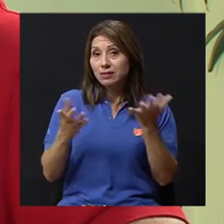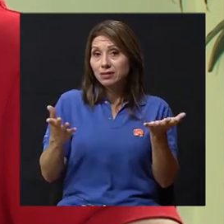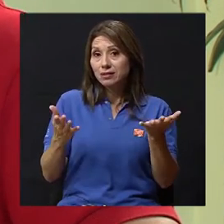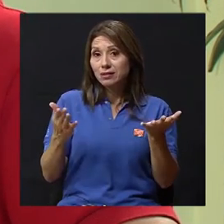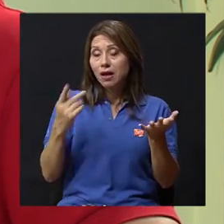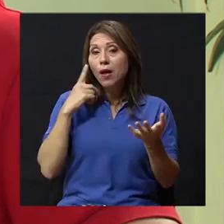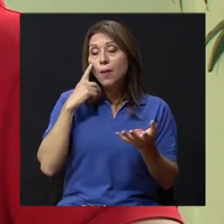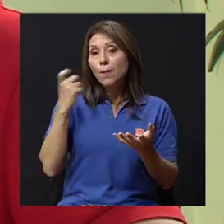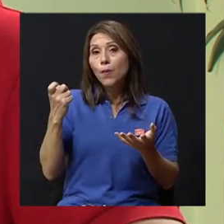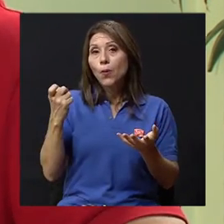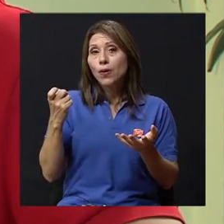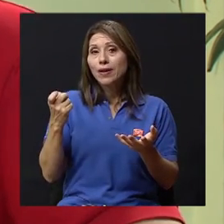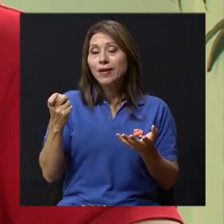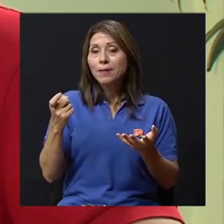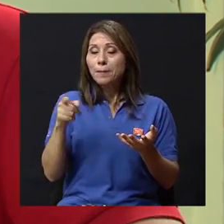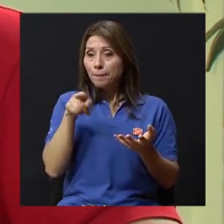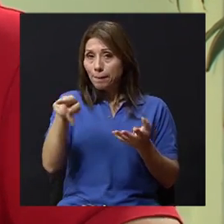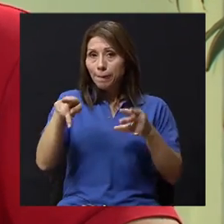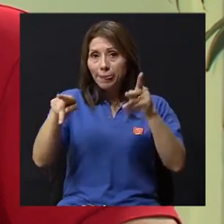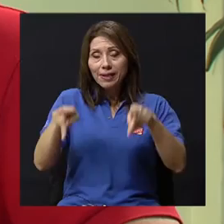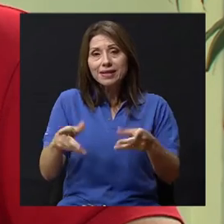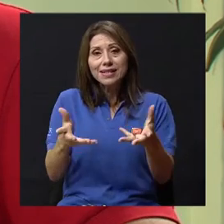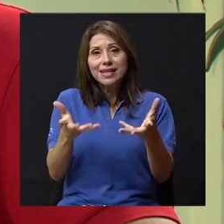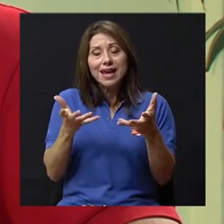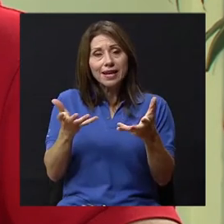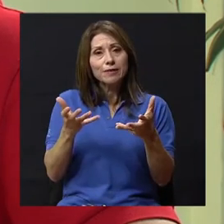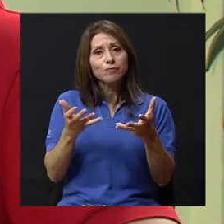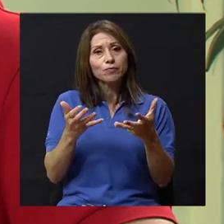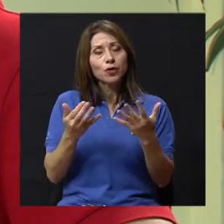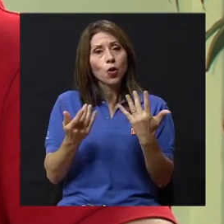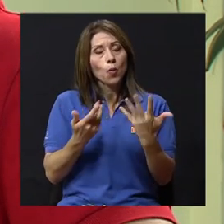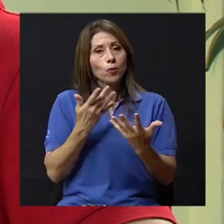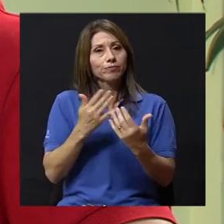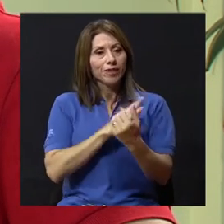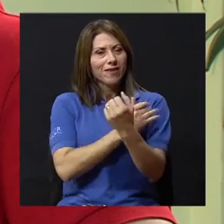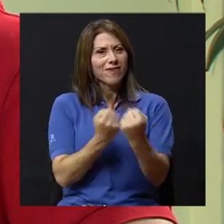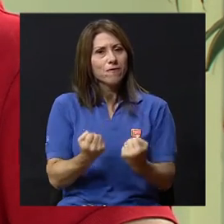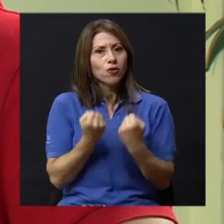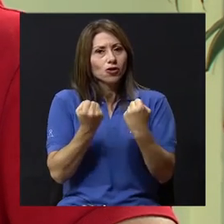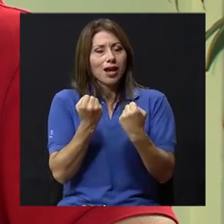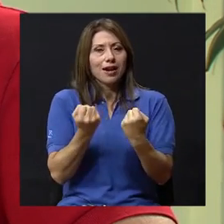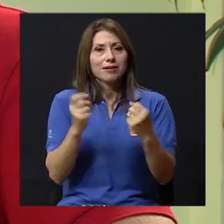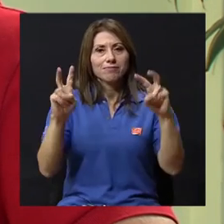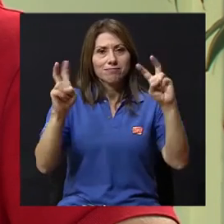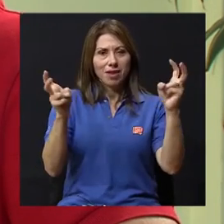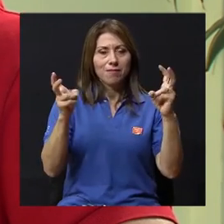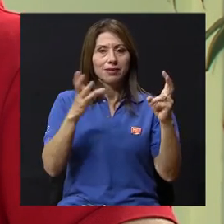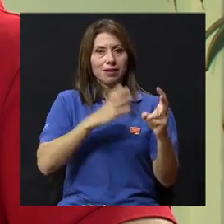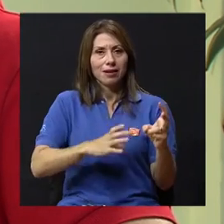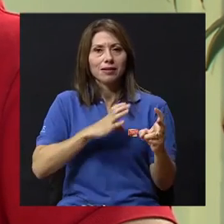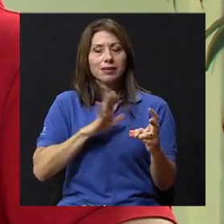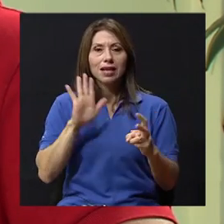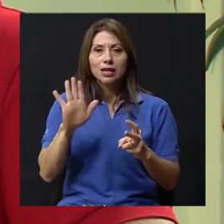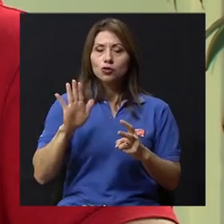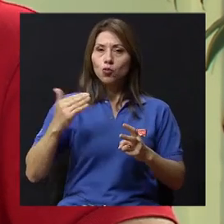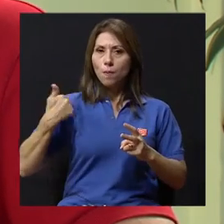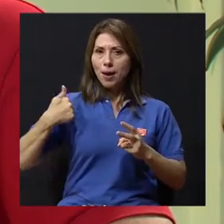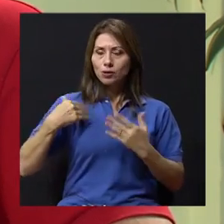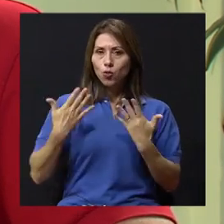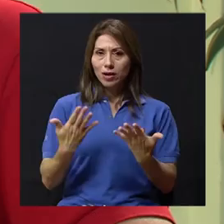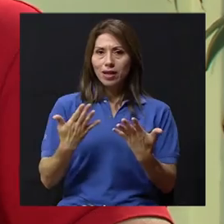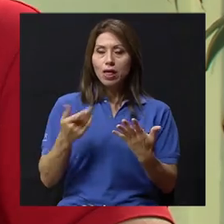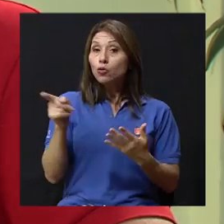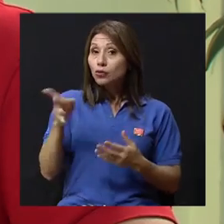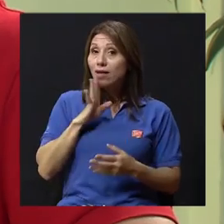legal, por asuntos de poder reforzar aspectos propios de su masculinidad. Y usted nos iba a hablar de lo que